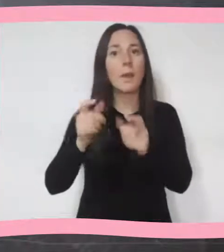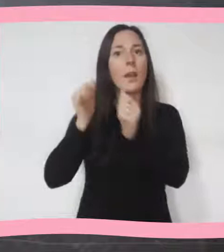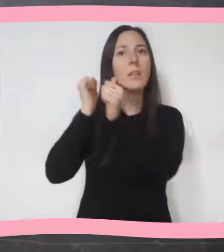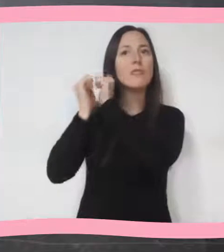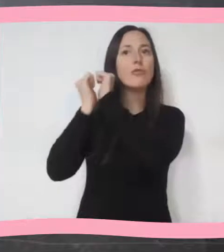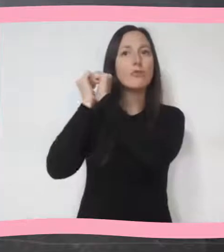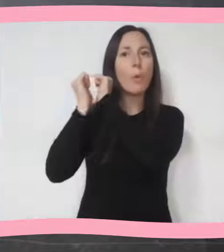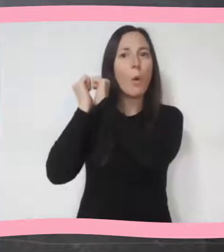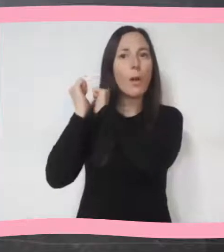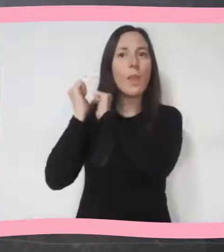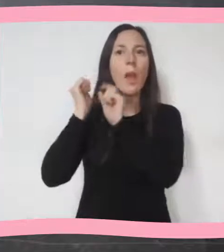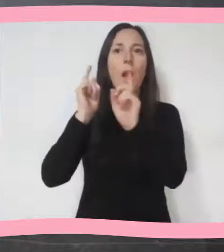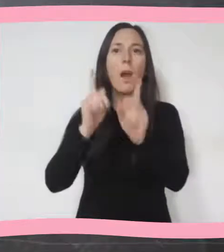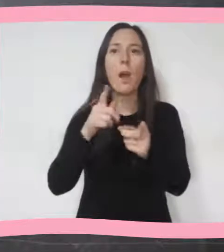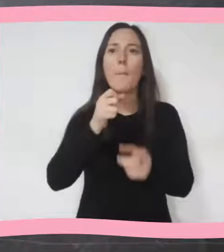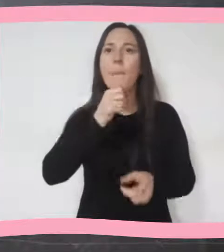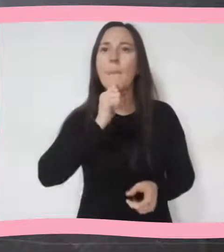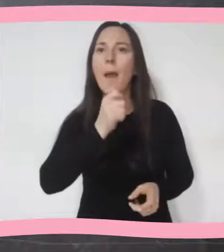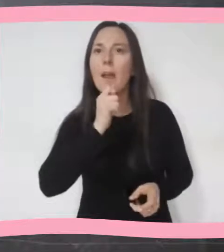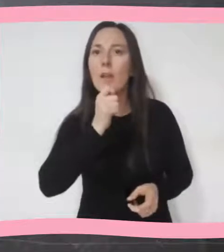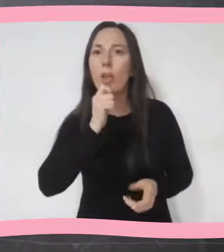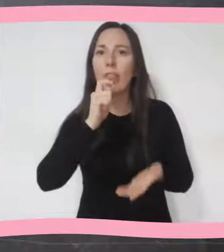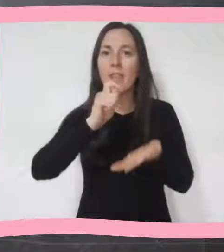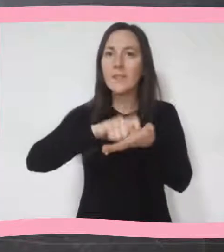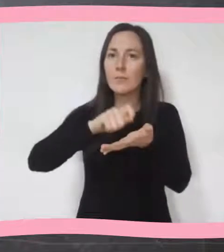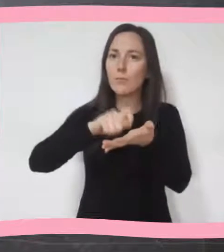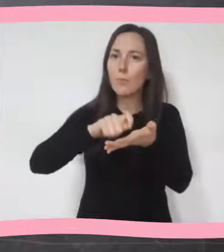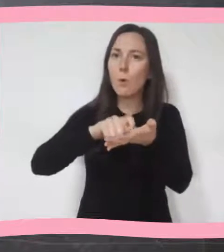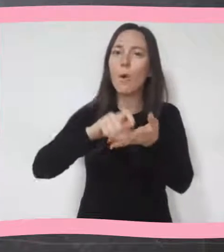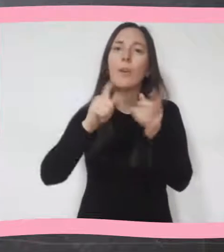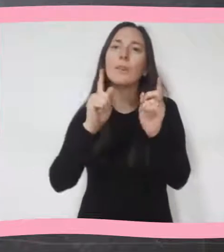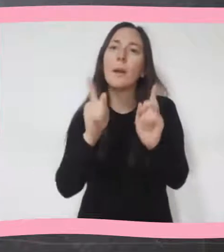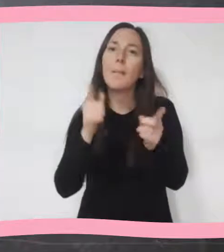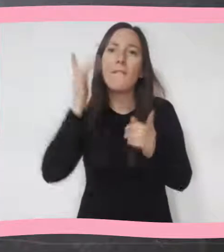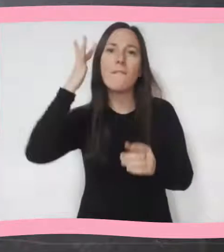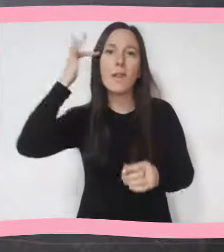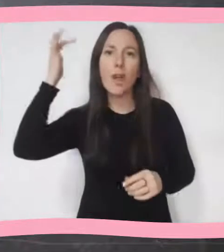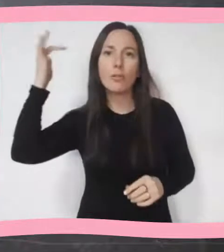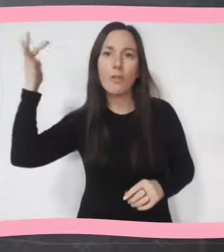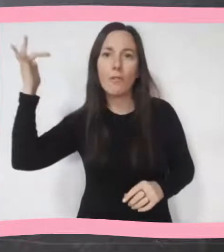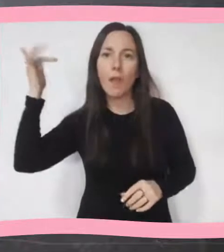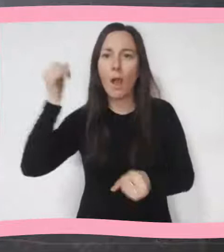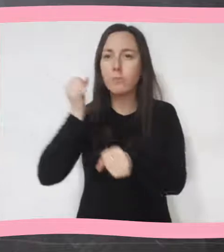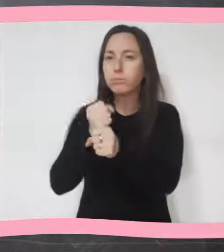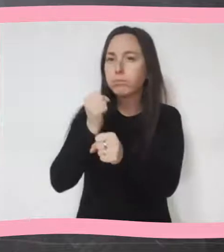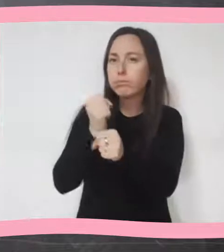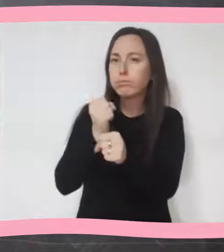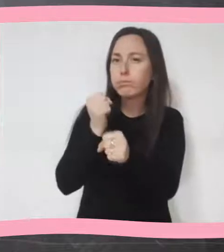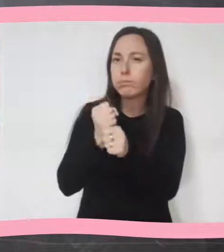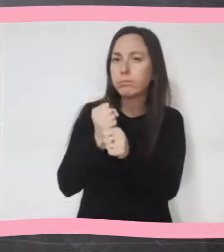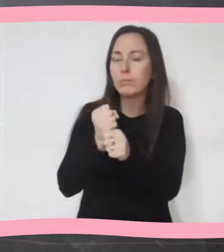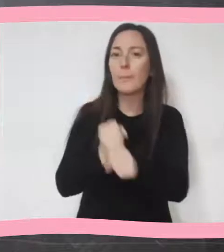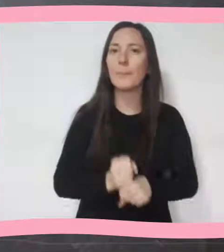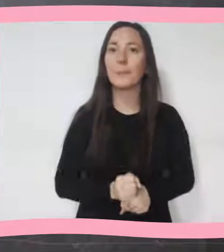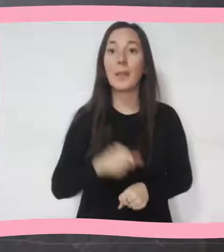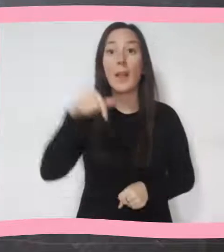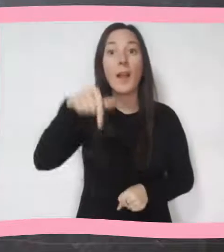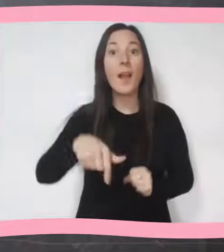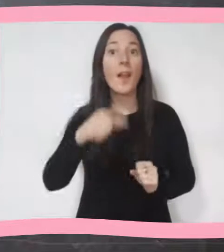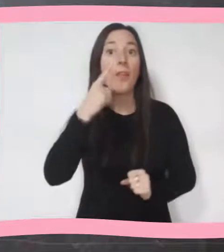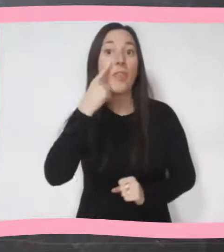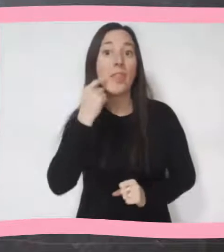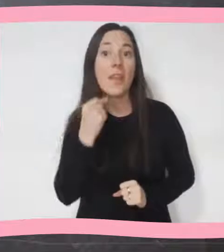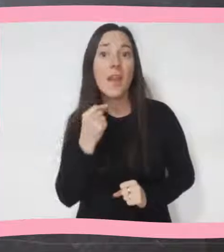periodismo y la filosofía. Este día ocupa un lugar en el calendario, en reconocimiento